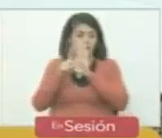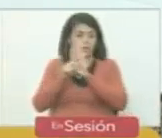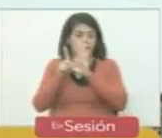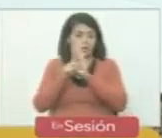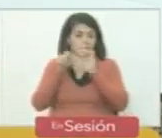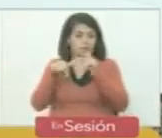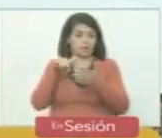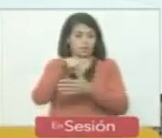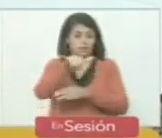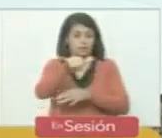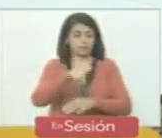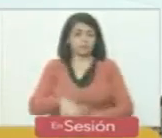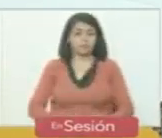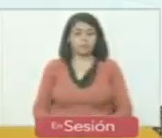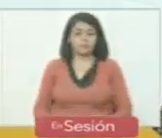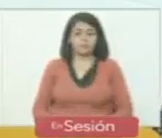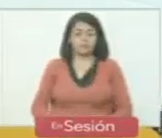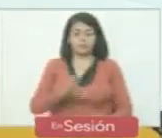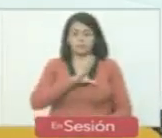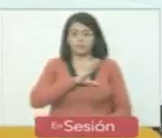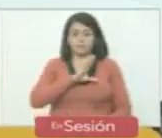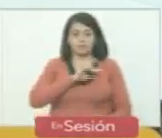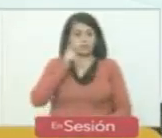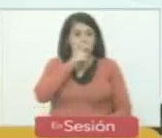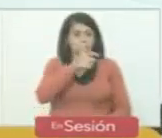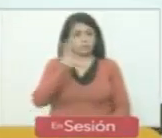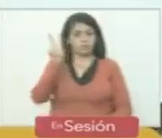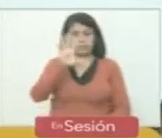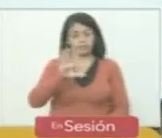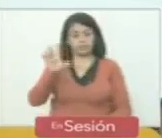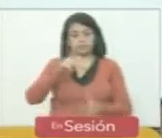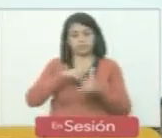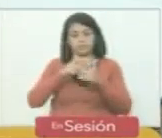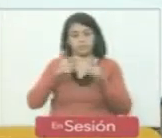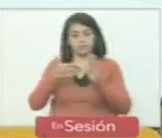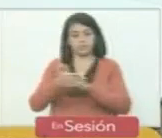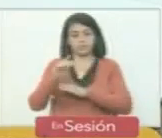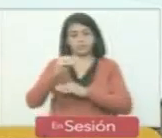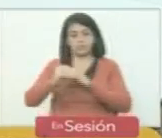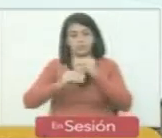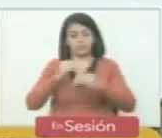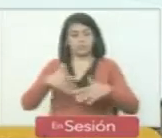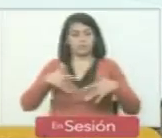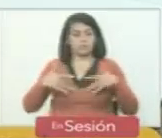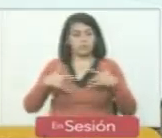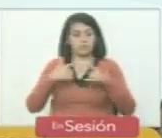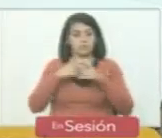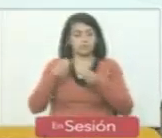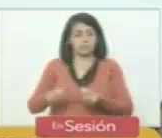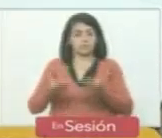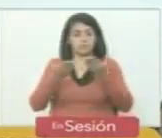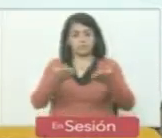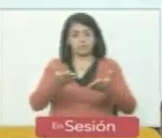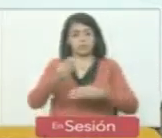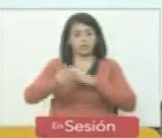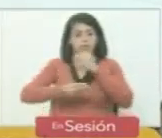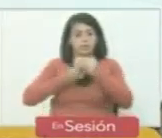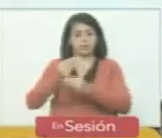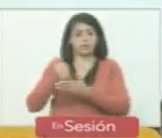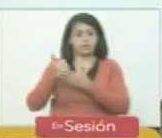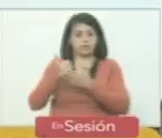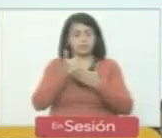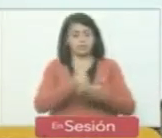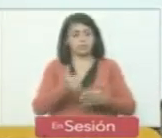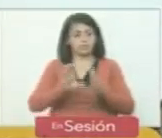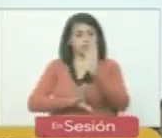de esta aeronave, que es propiedad del pueblo venezolano y cuyas actividades están dirigidas a contribuir